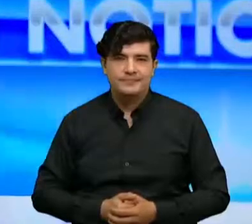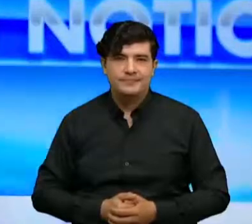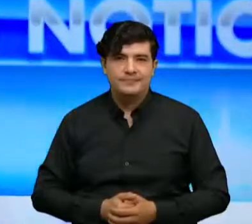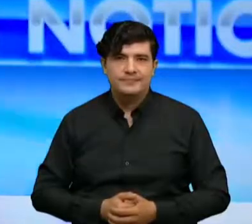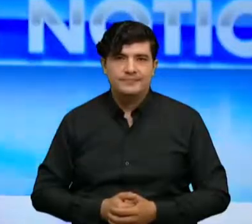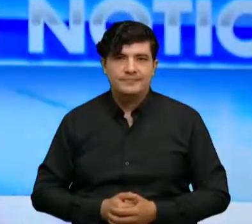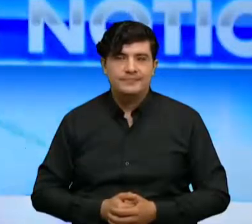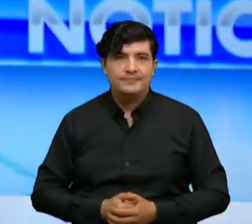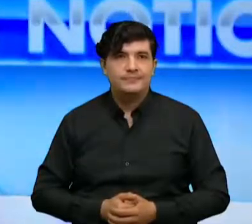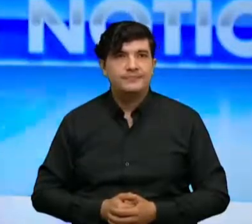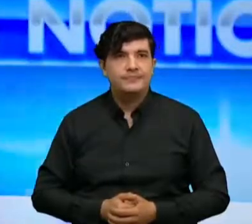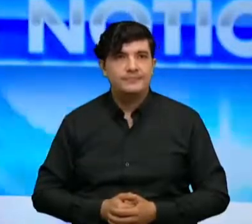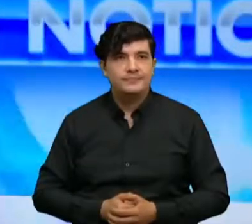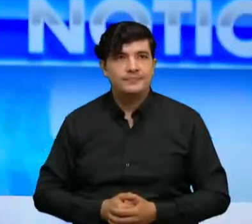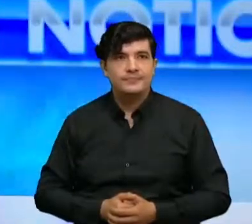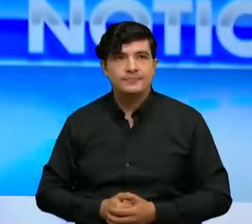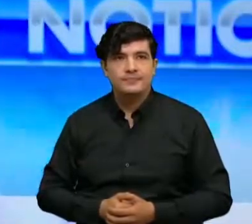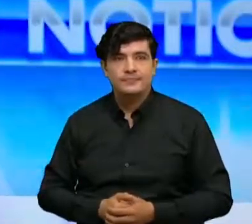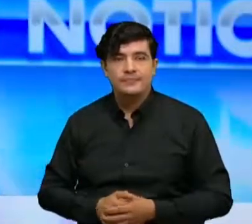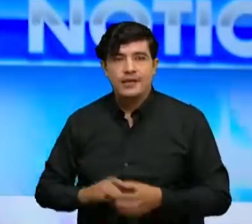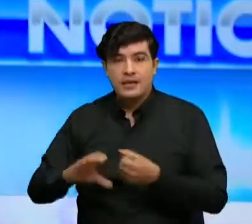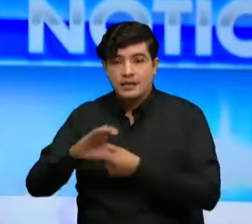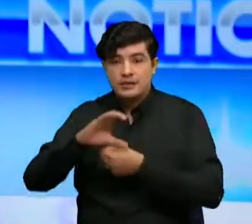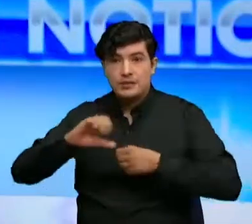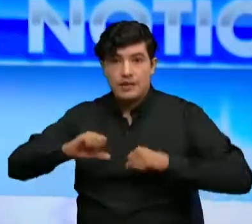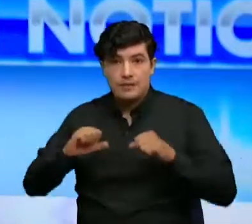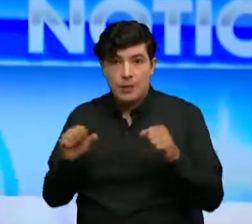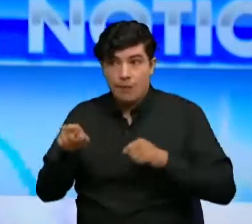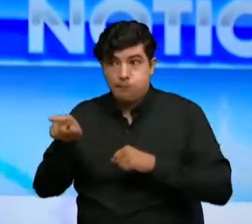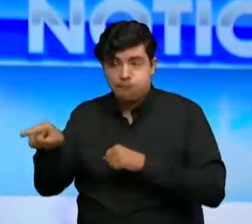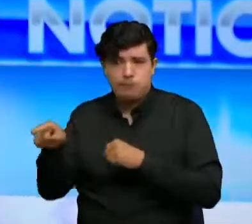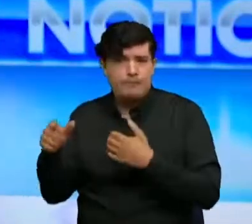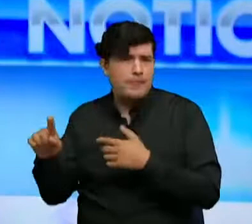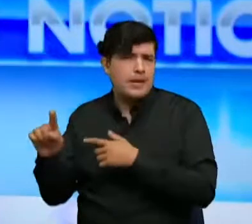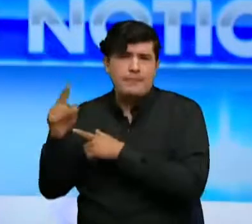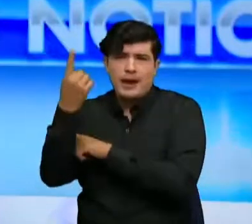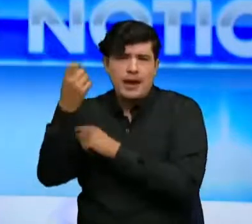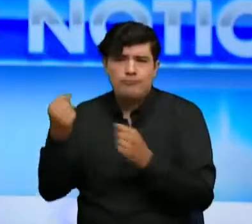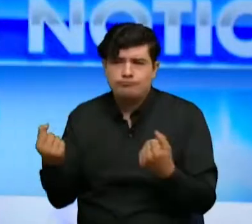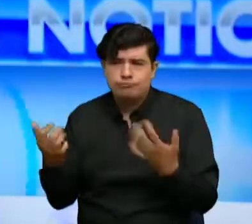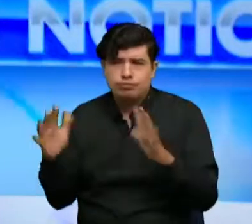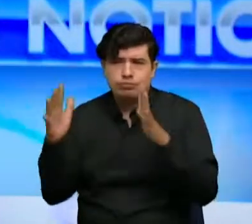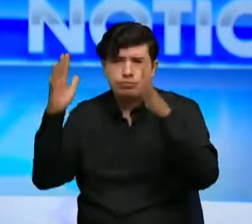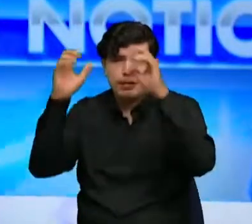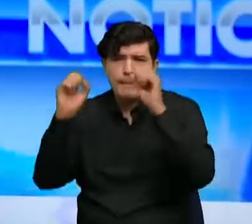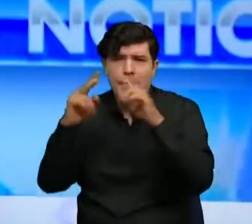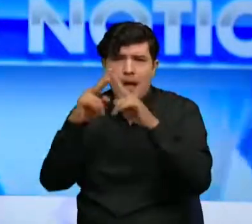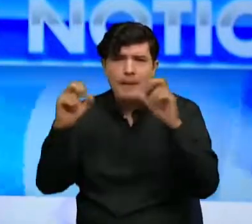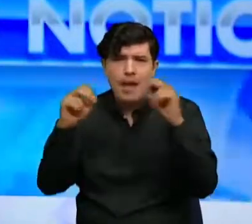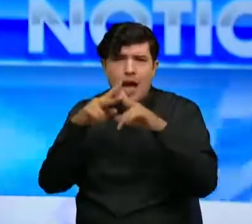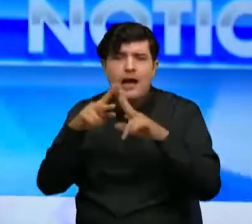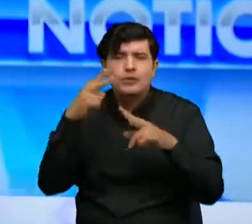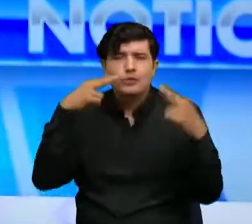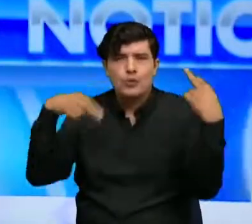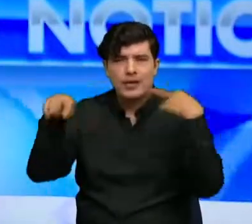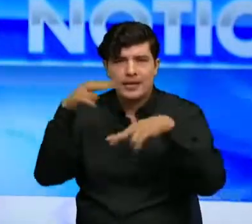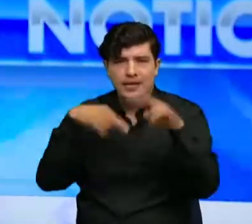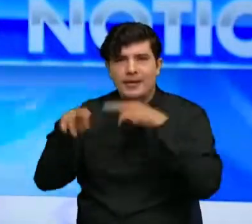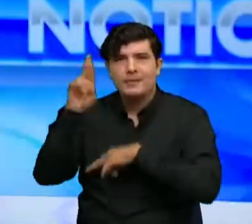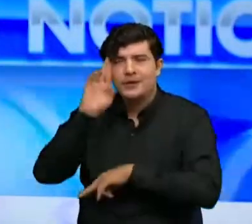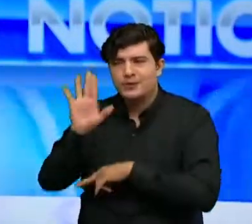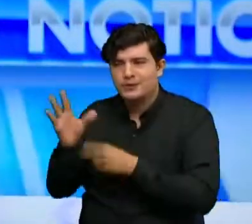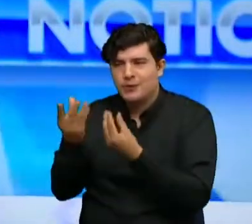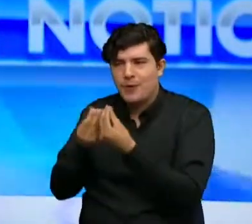Y precisamente en la capital de la República se desarrolla una de las principales vitrinas turísticas, como lo es Anato, y allí está nuestro compañero